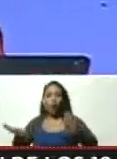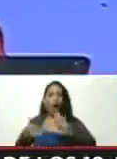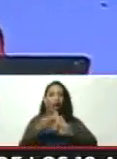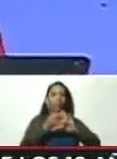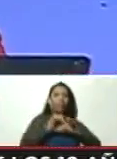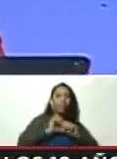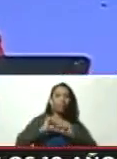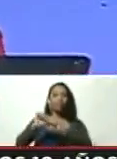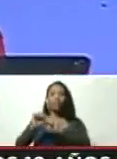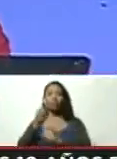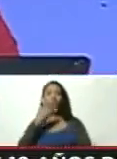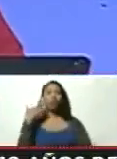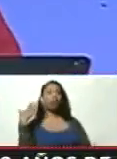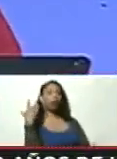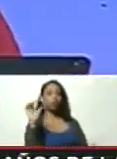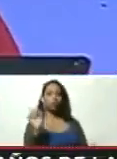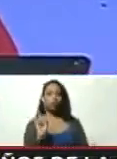antiegocentrista.